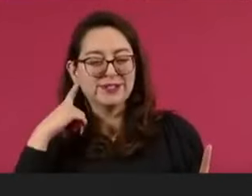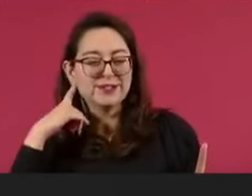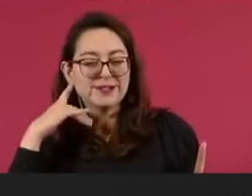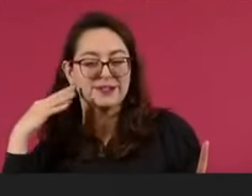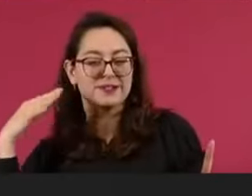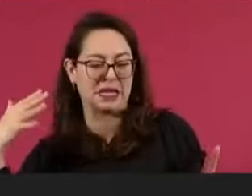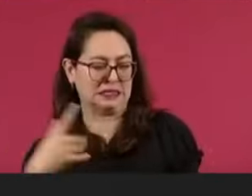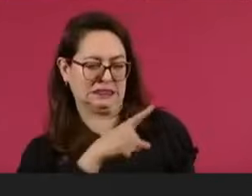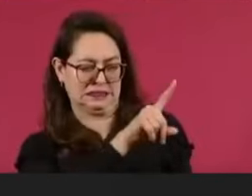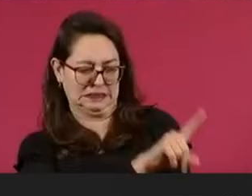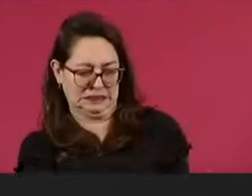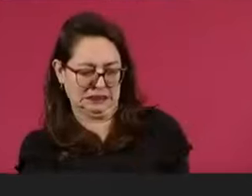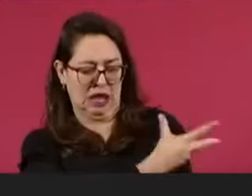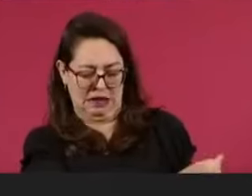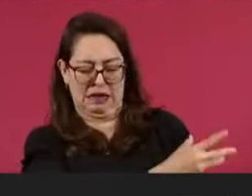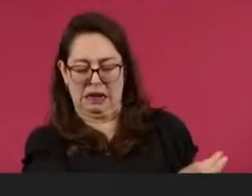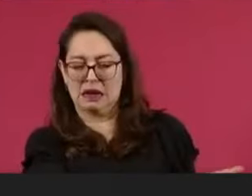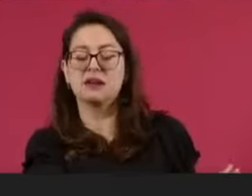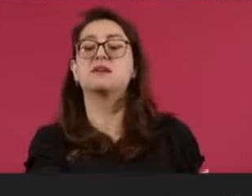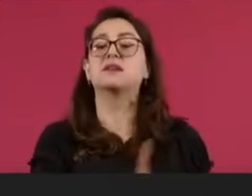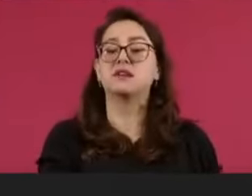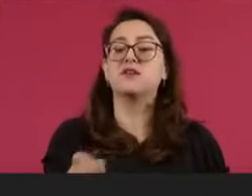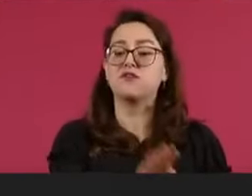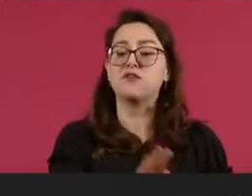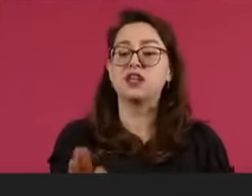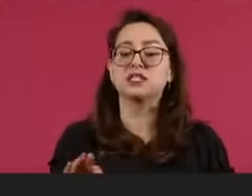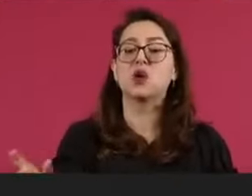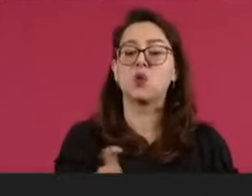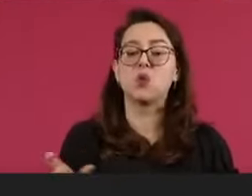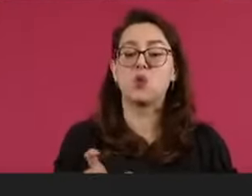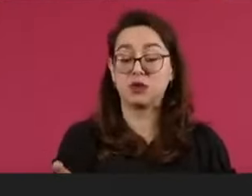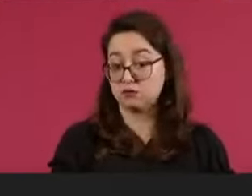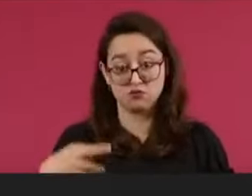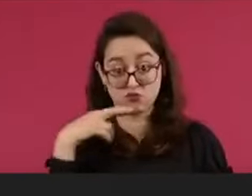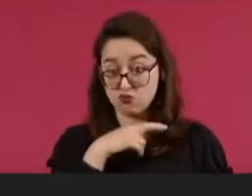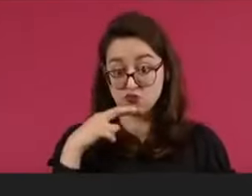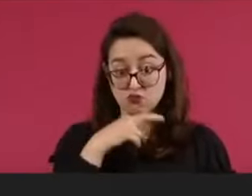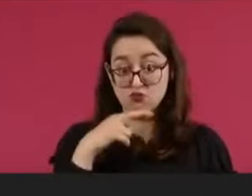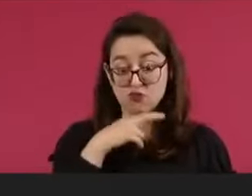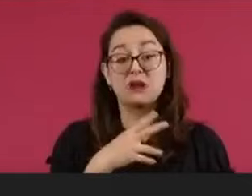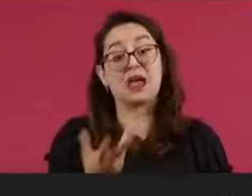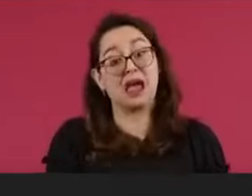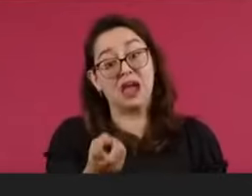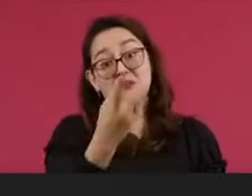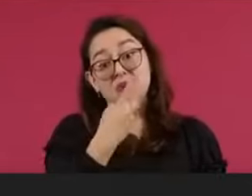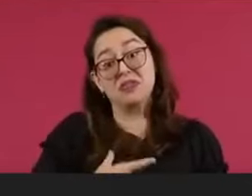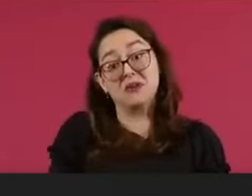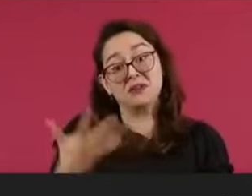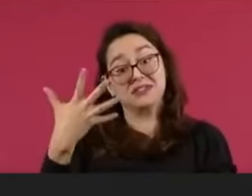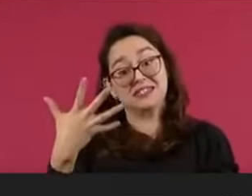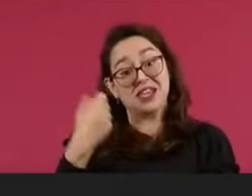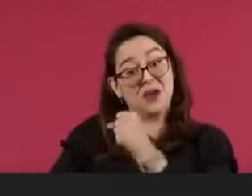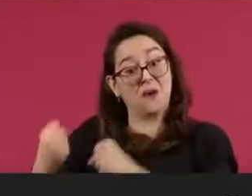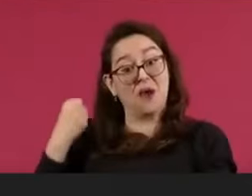Oiga, en lo que se escucha el audio, entonces, señor presidente, ¿para cuándo cree que podríamos? Lo más pronto posible. Eso me dijo cuando empezó su administración.